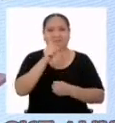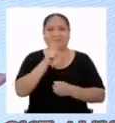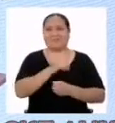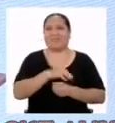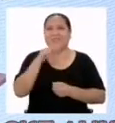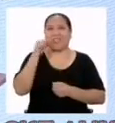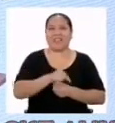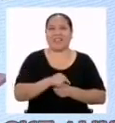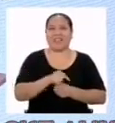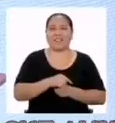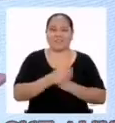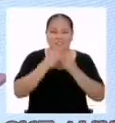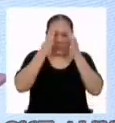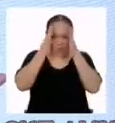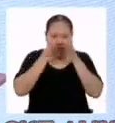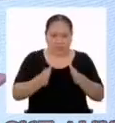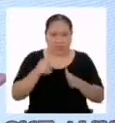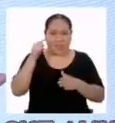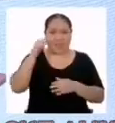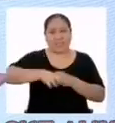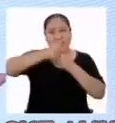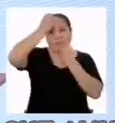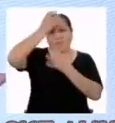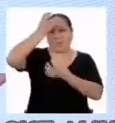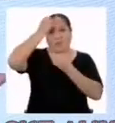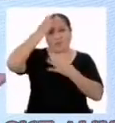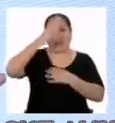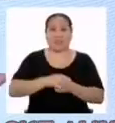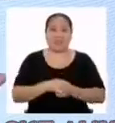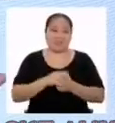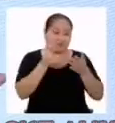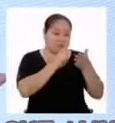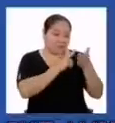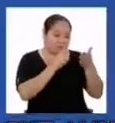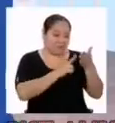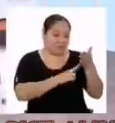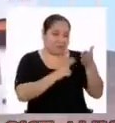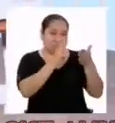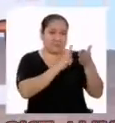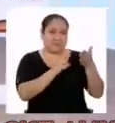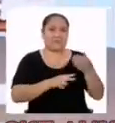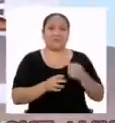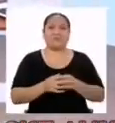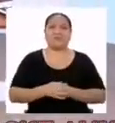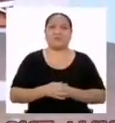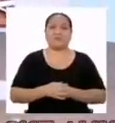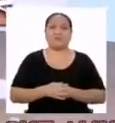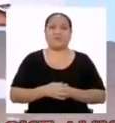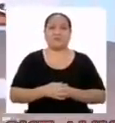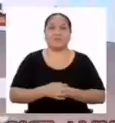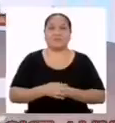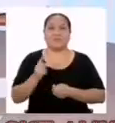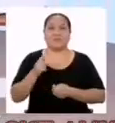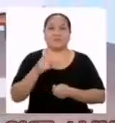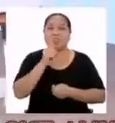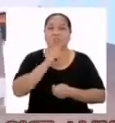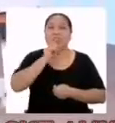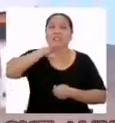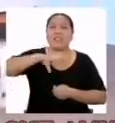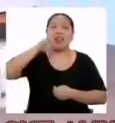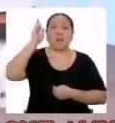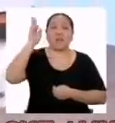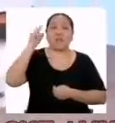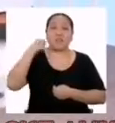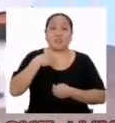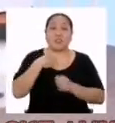Esto es concentrarse en la información que el texto nos está dando. No le cuentan a la profesora, pero yo